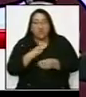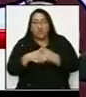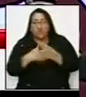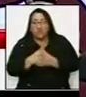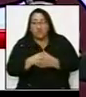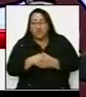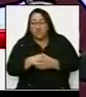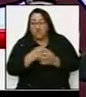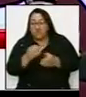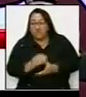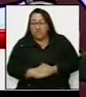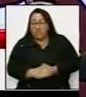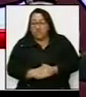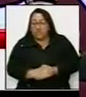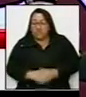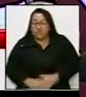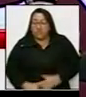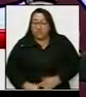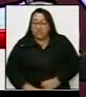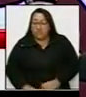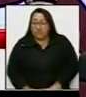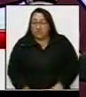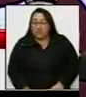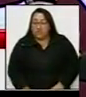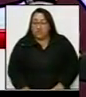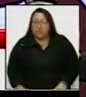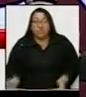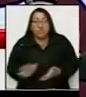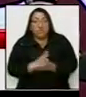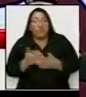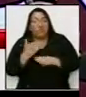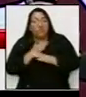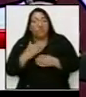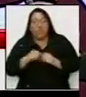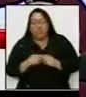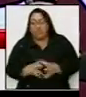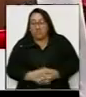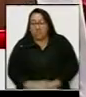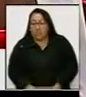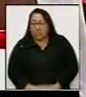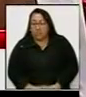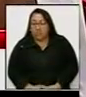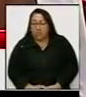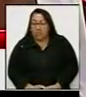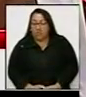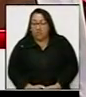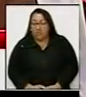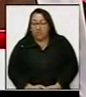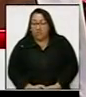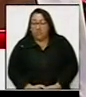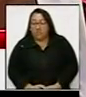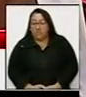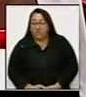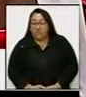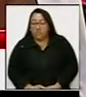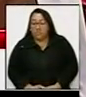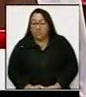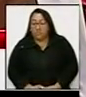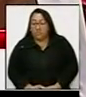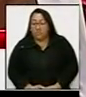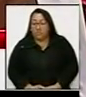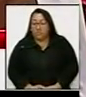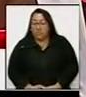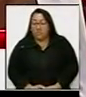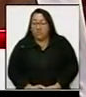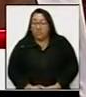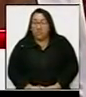pasa, o sea, eso significa que no hay nadie con restricción para continuar. Le agradezco mucho. Y la anterior que tiene que ver con la idoneidad, le agradezco mucho,